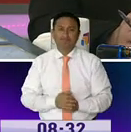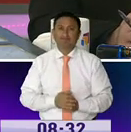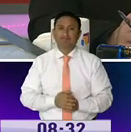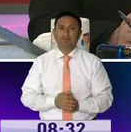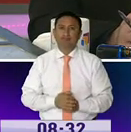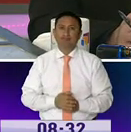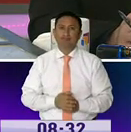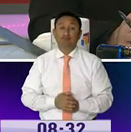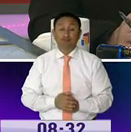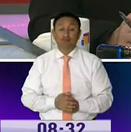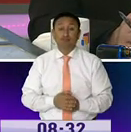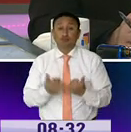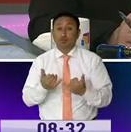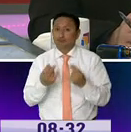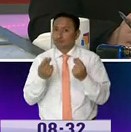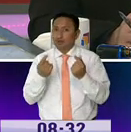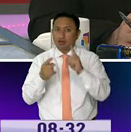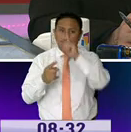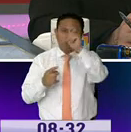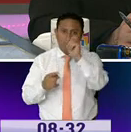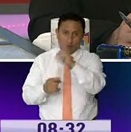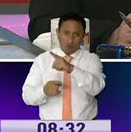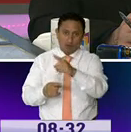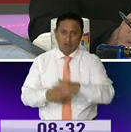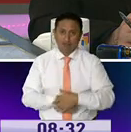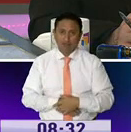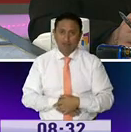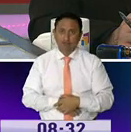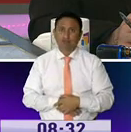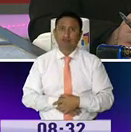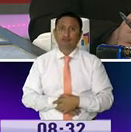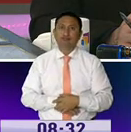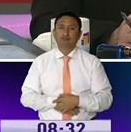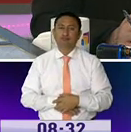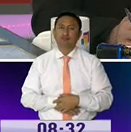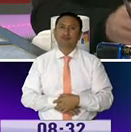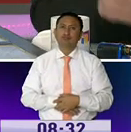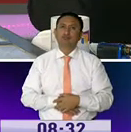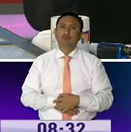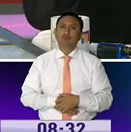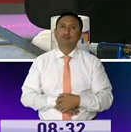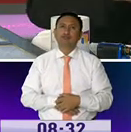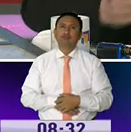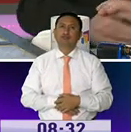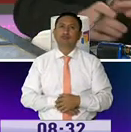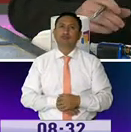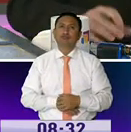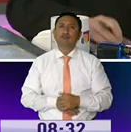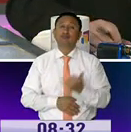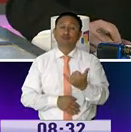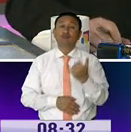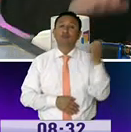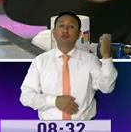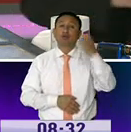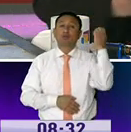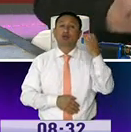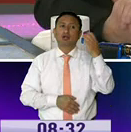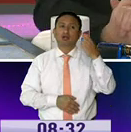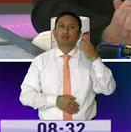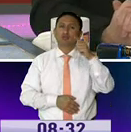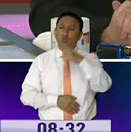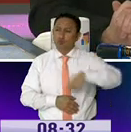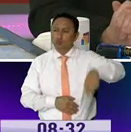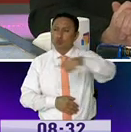caso. De hecho, entremos rápidamente a las consultas. ¿Cómo están en esta emergencia, cómo está la